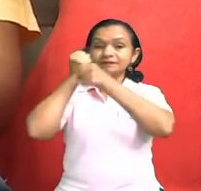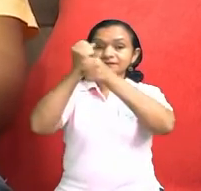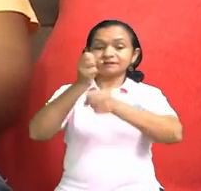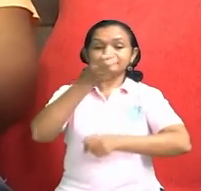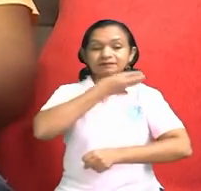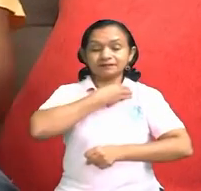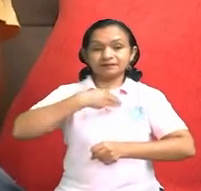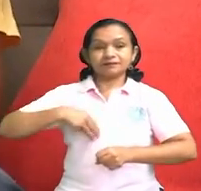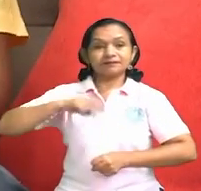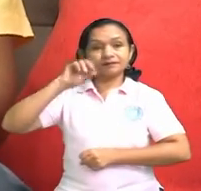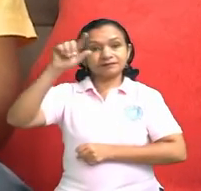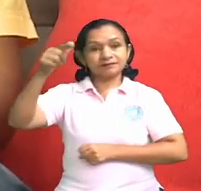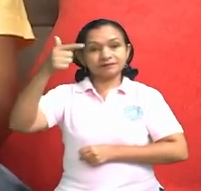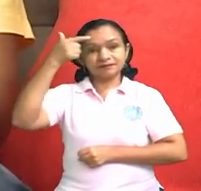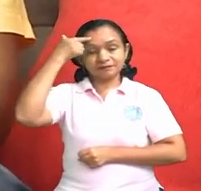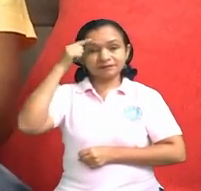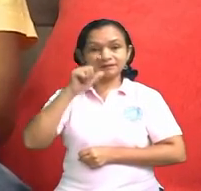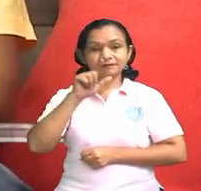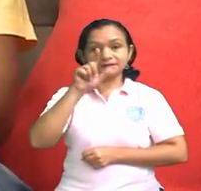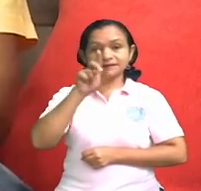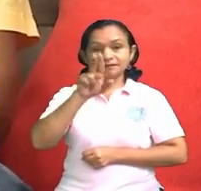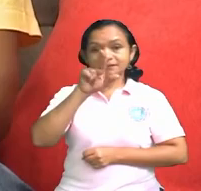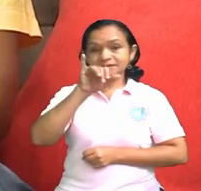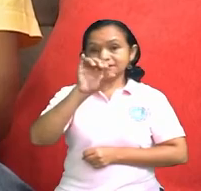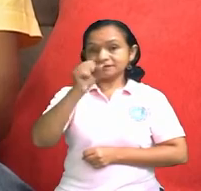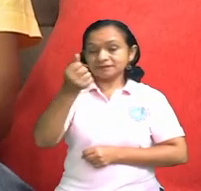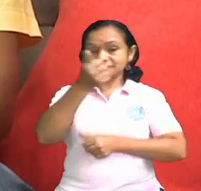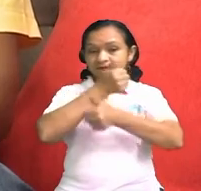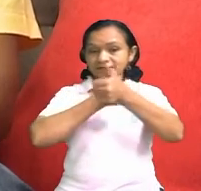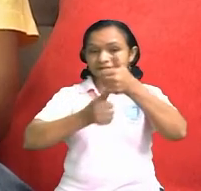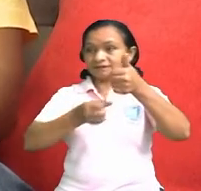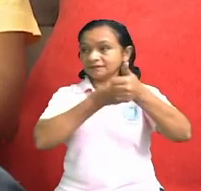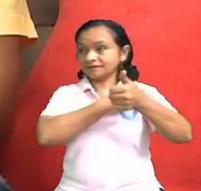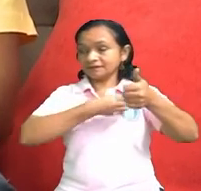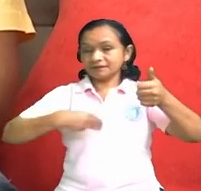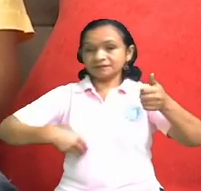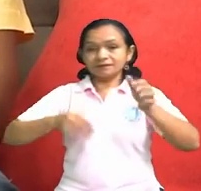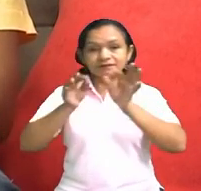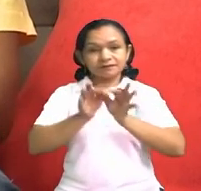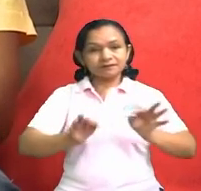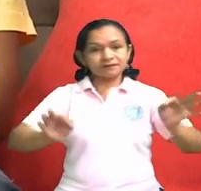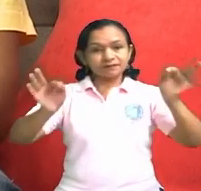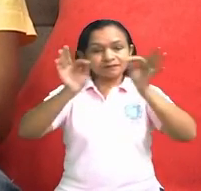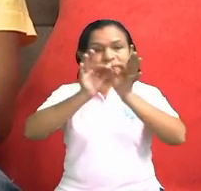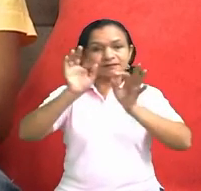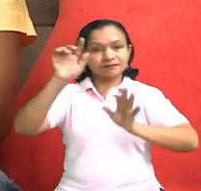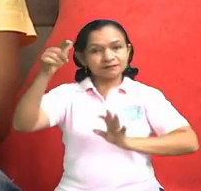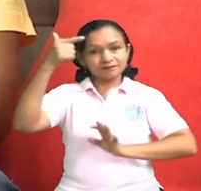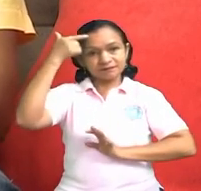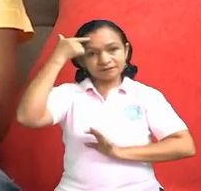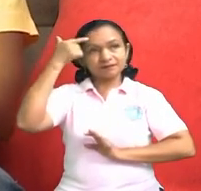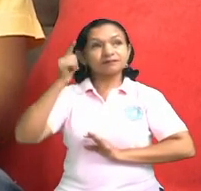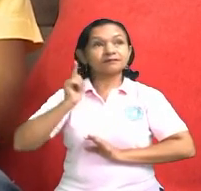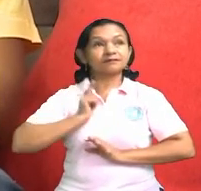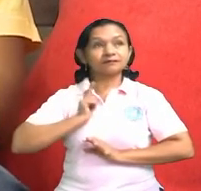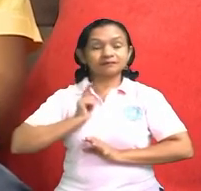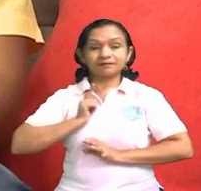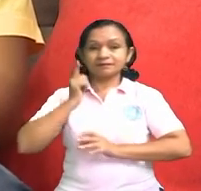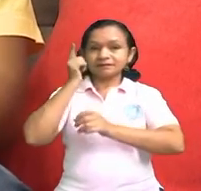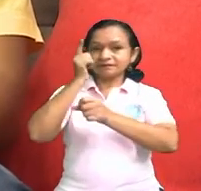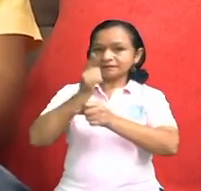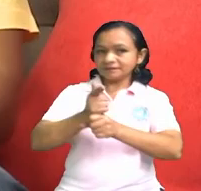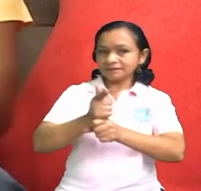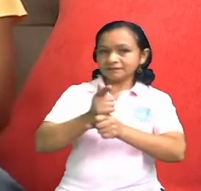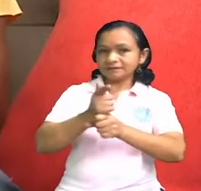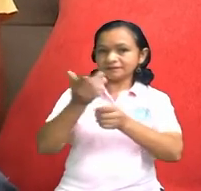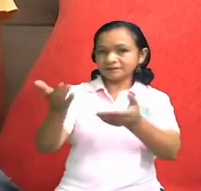de Gobernación. Con nosotros el compañero Luis Cañas, viceministro de esta importante entidad. Compañero Luis, tenemos un video que